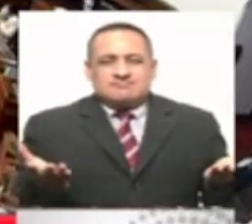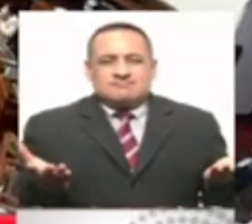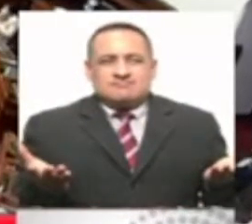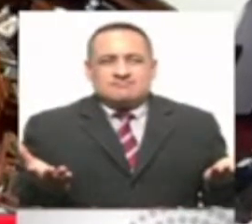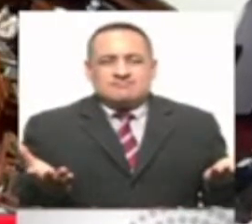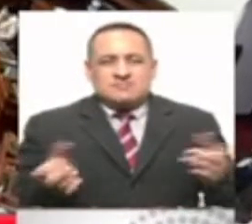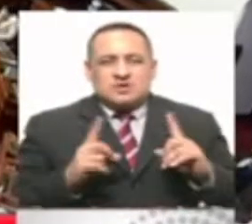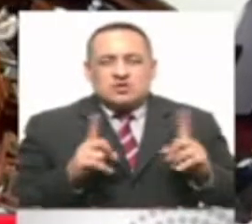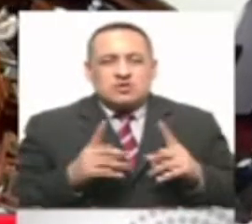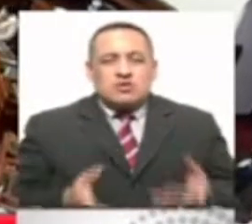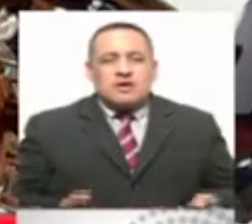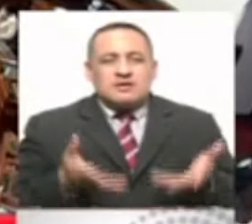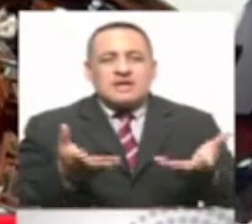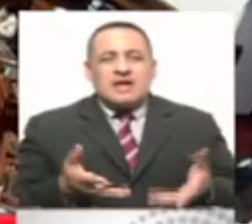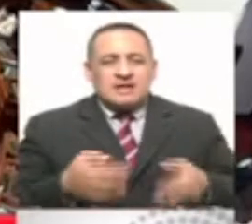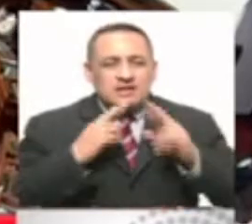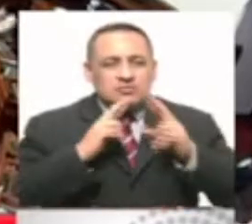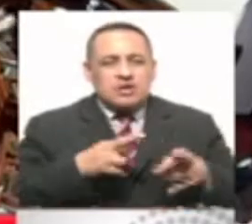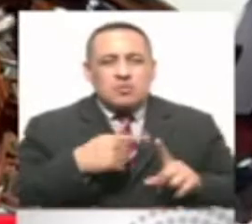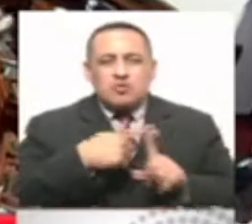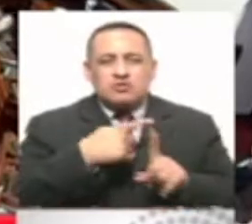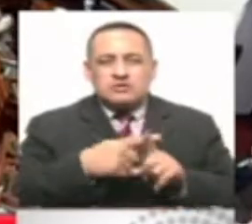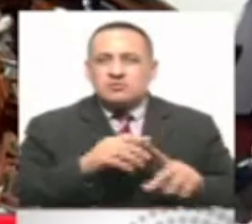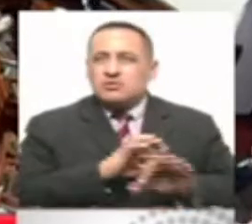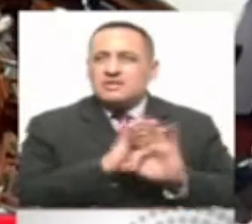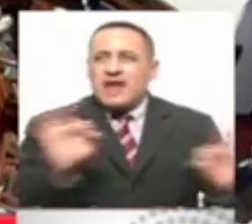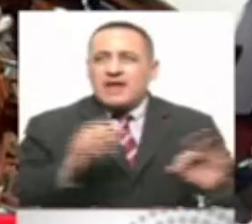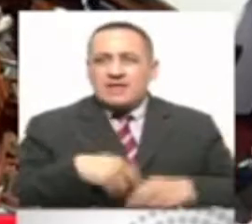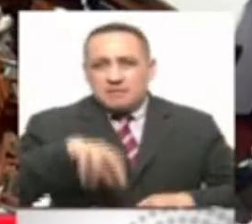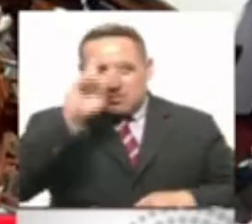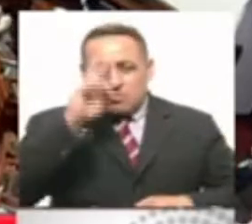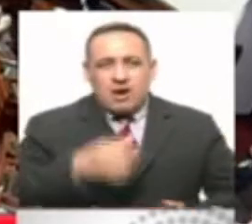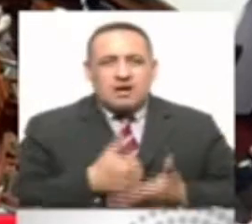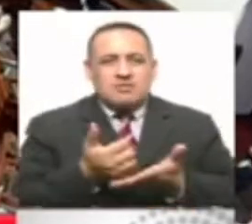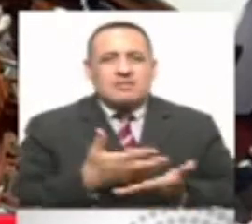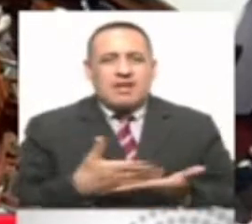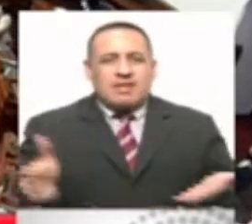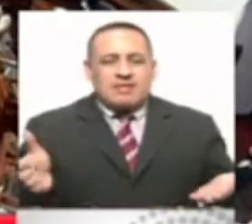no dan ni un resultado positivo a nuestro país.